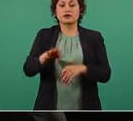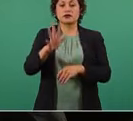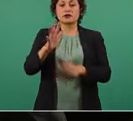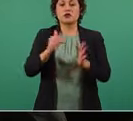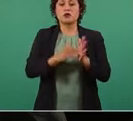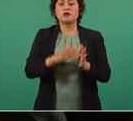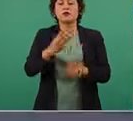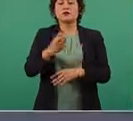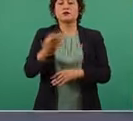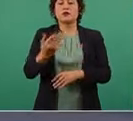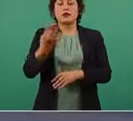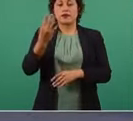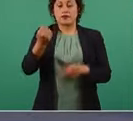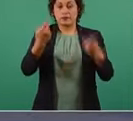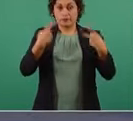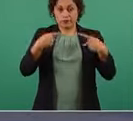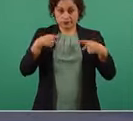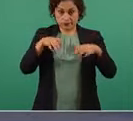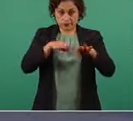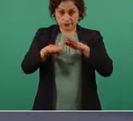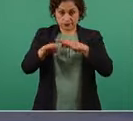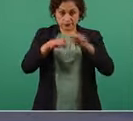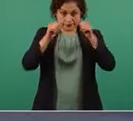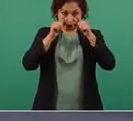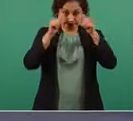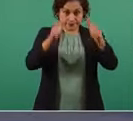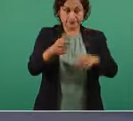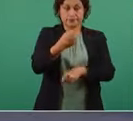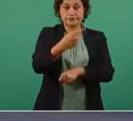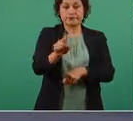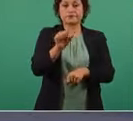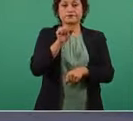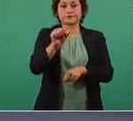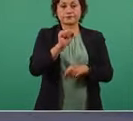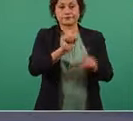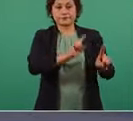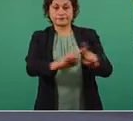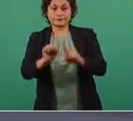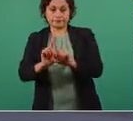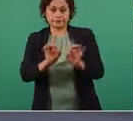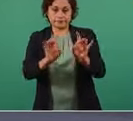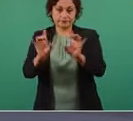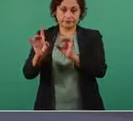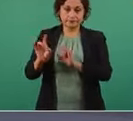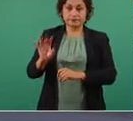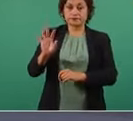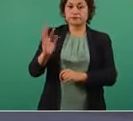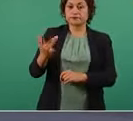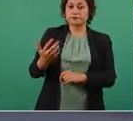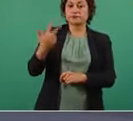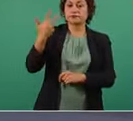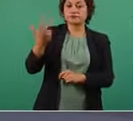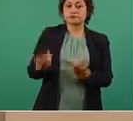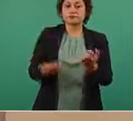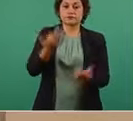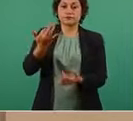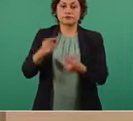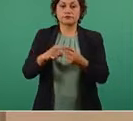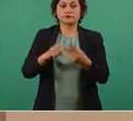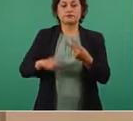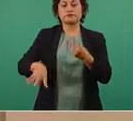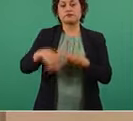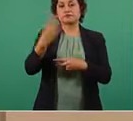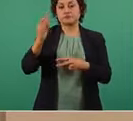5.359 hombres atendiendo 116 eventos, de ellos 58 incendios, 14 accidentes,